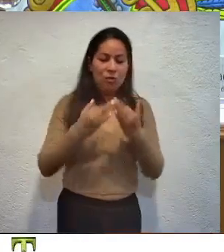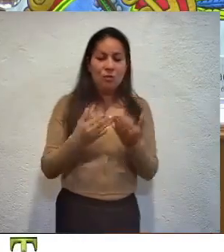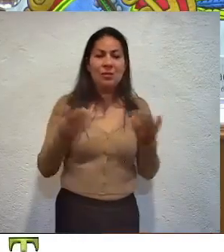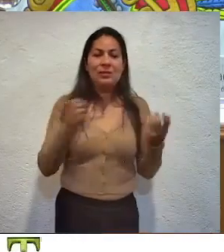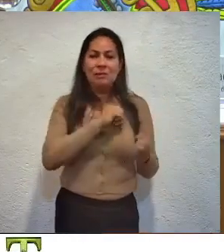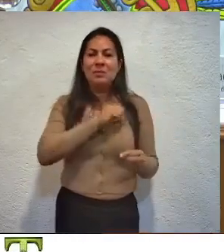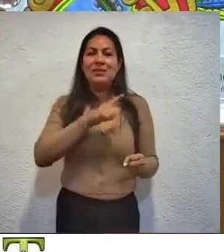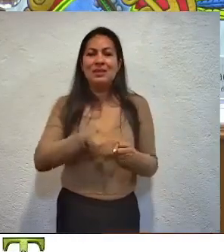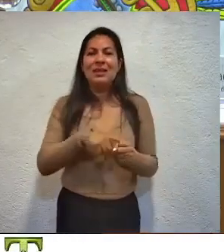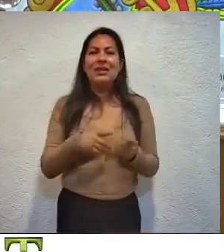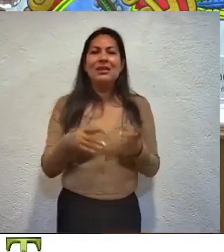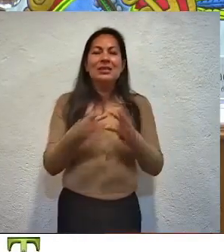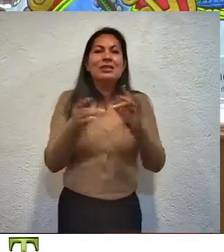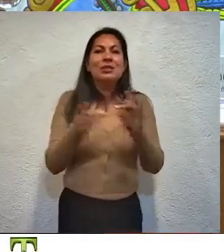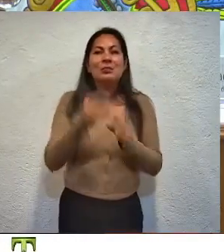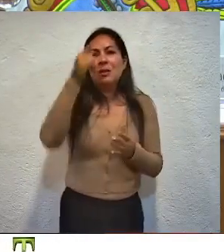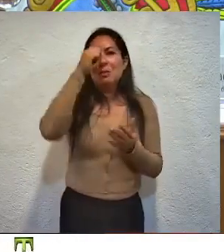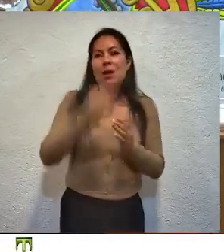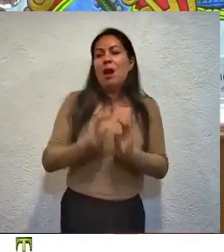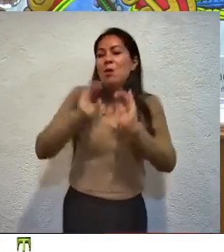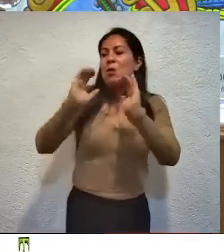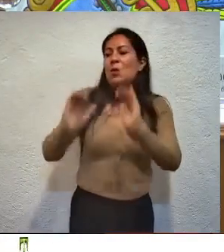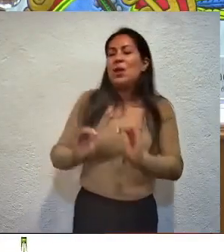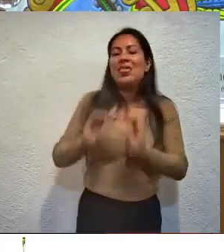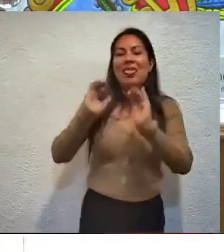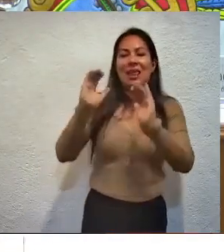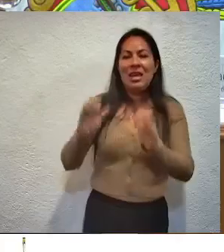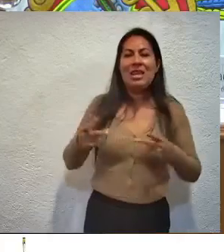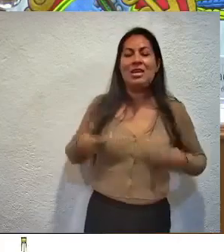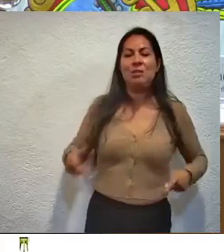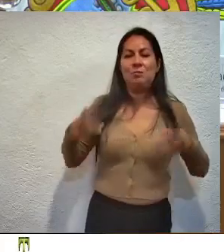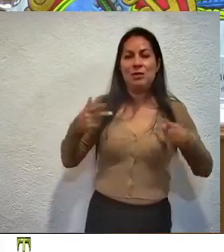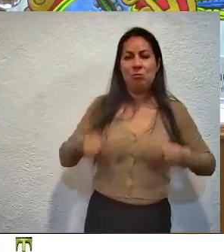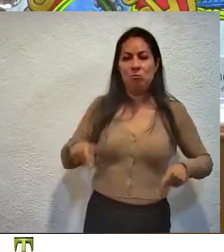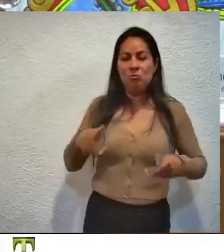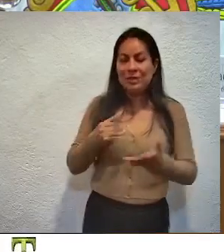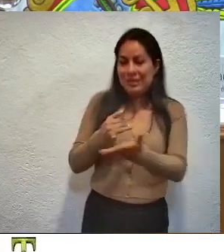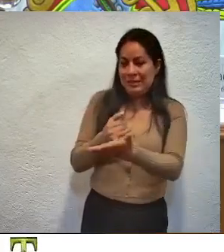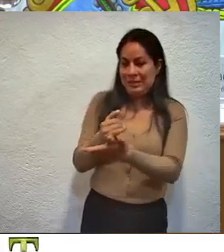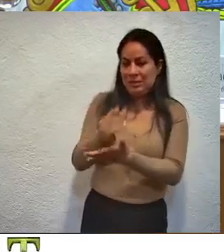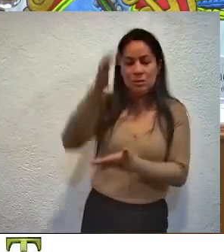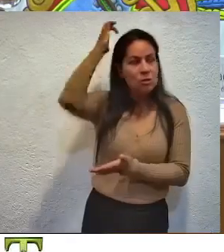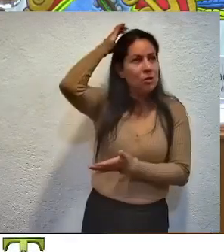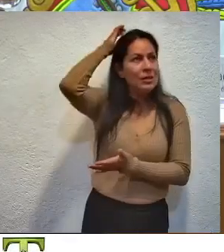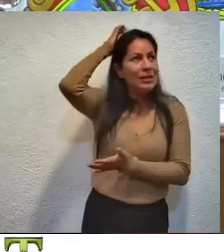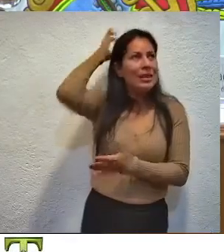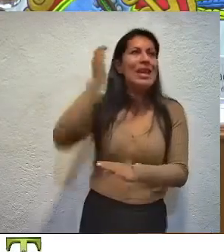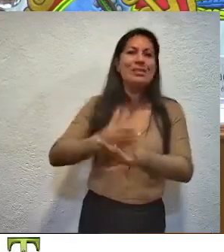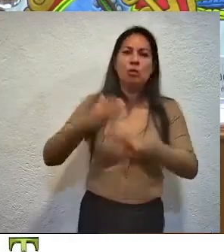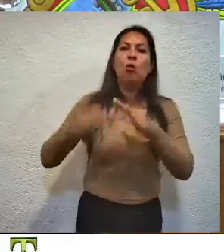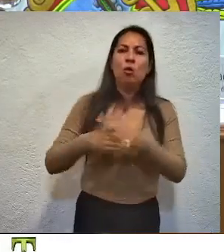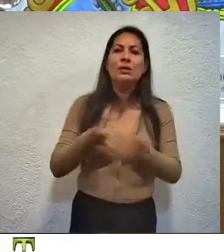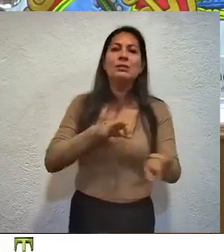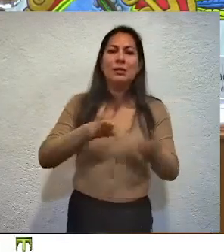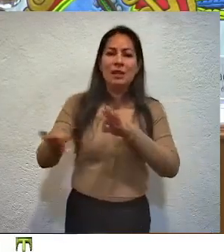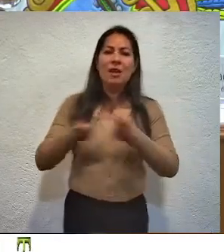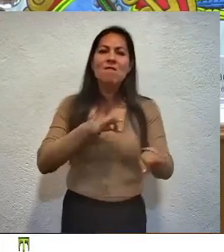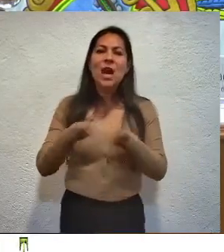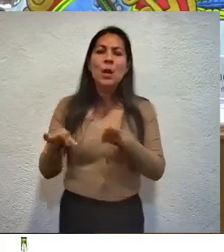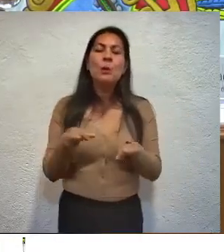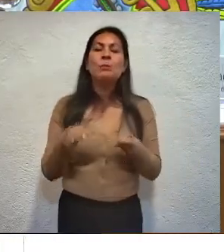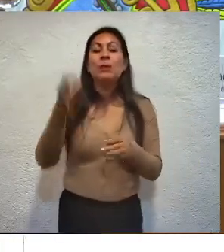especiales que se precisen para salvaguardar las personas, las instituciones, los bienes, el trabajo,